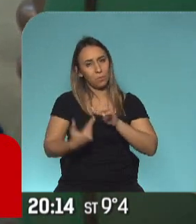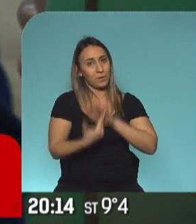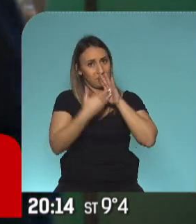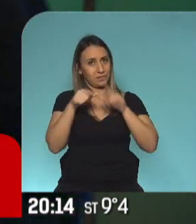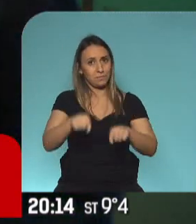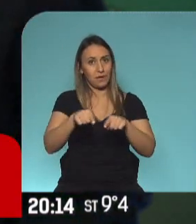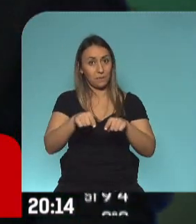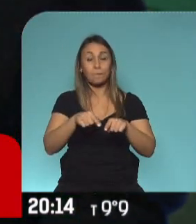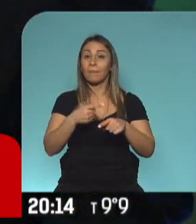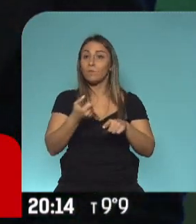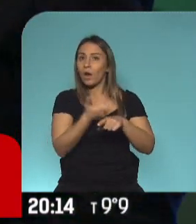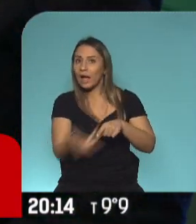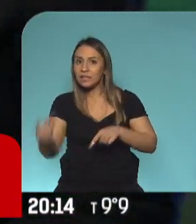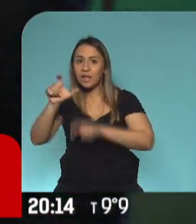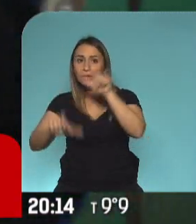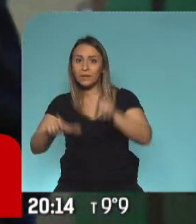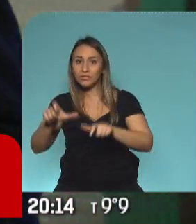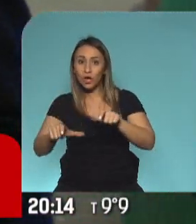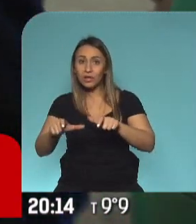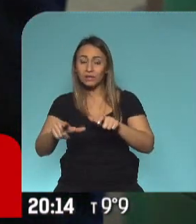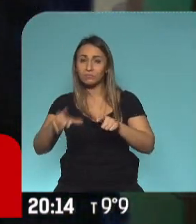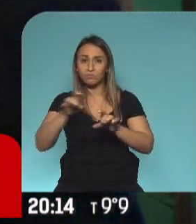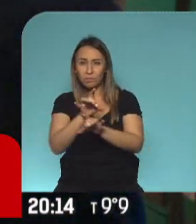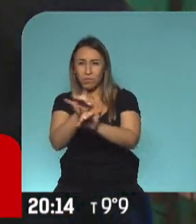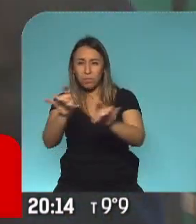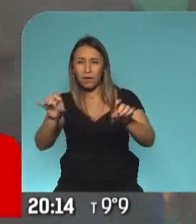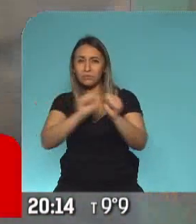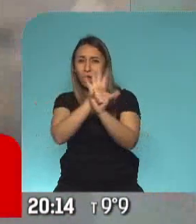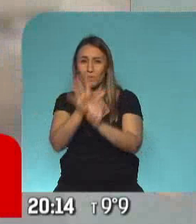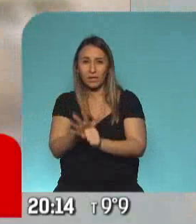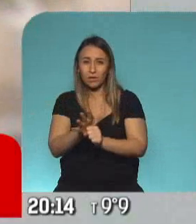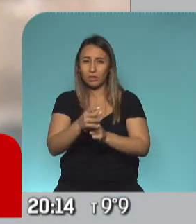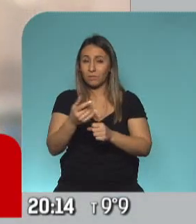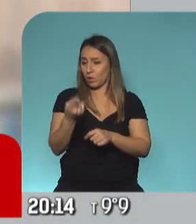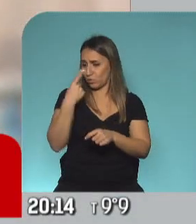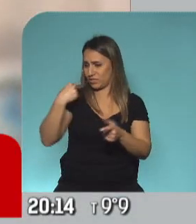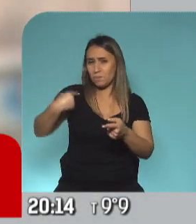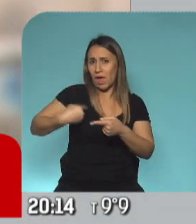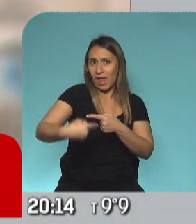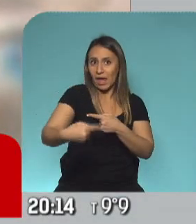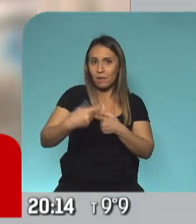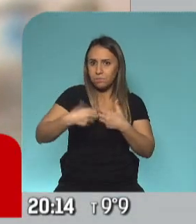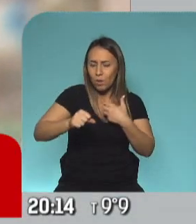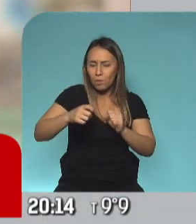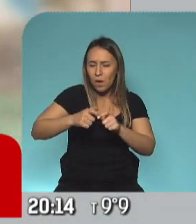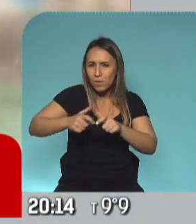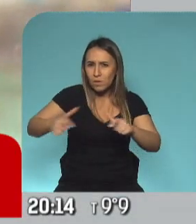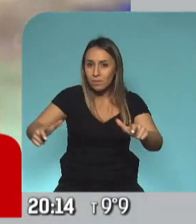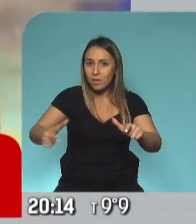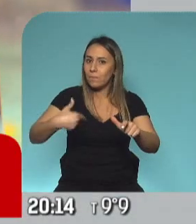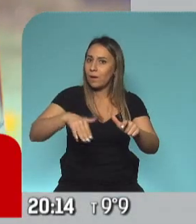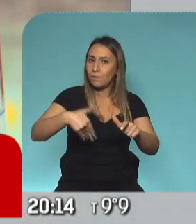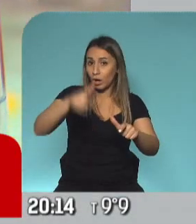Dada la cantidad de casos de COVID-19 registrados en las últimas semanas, va a haber mayor